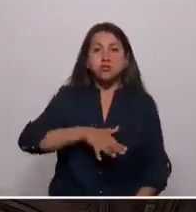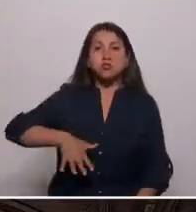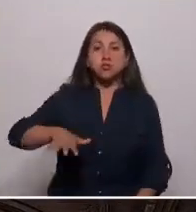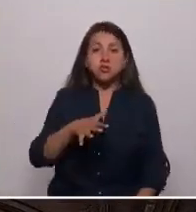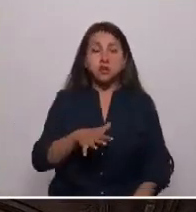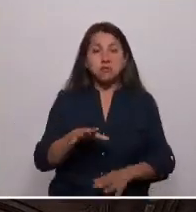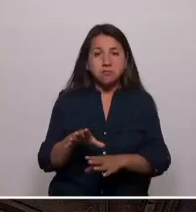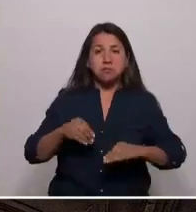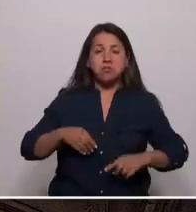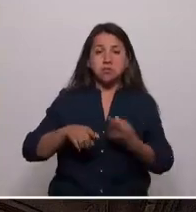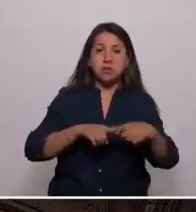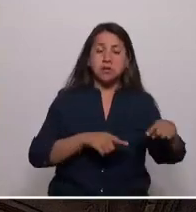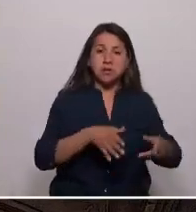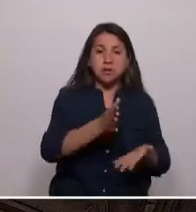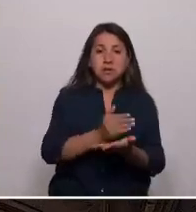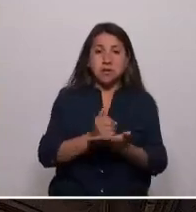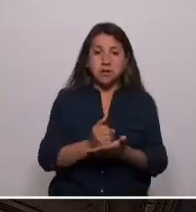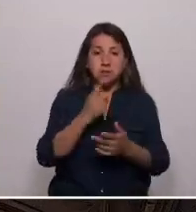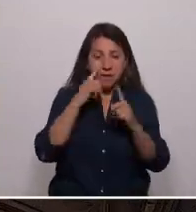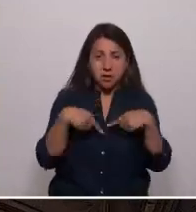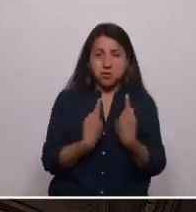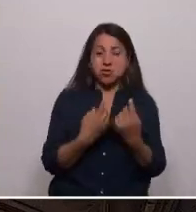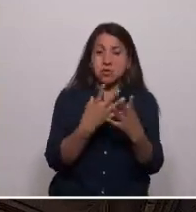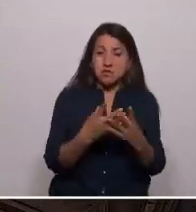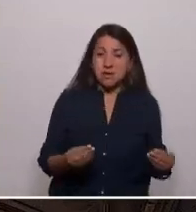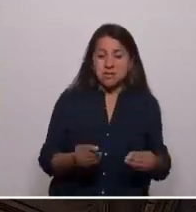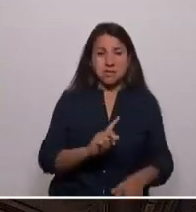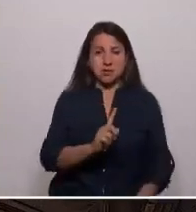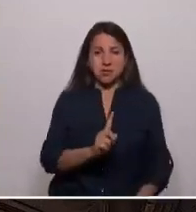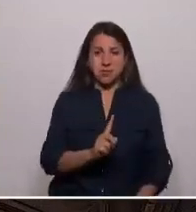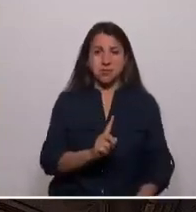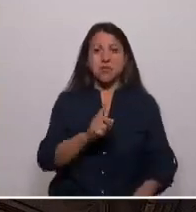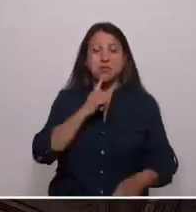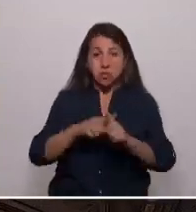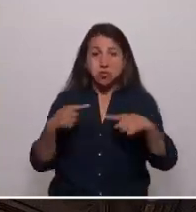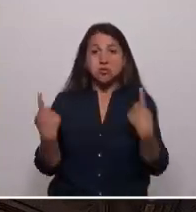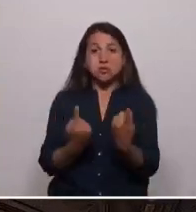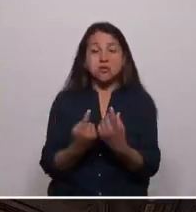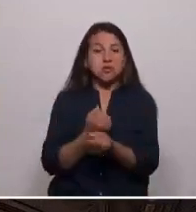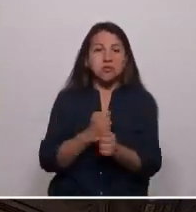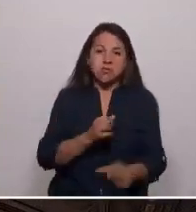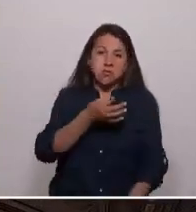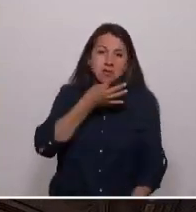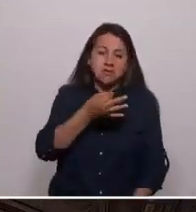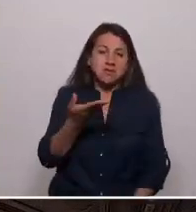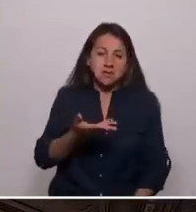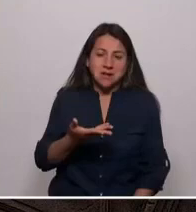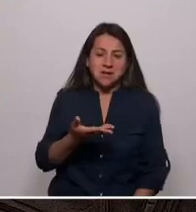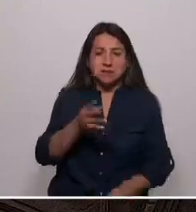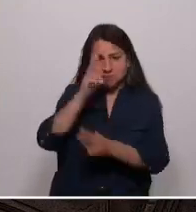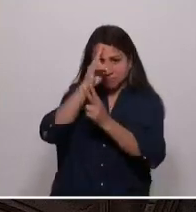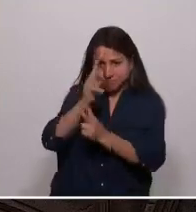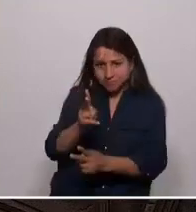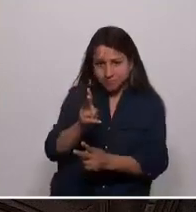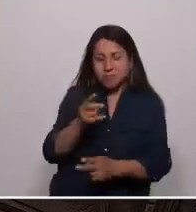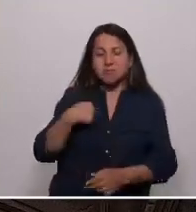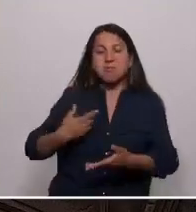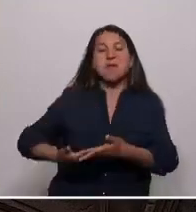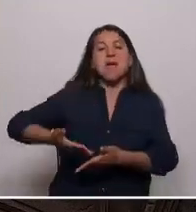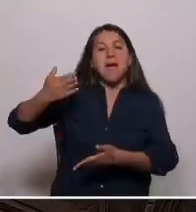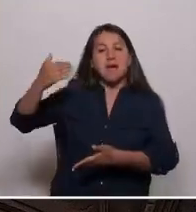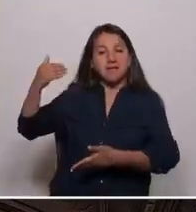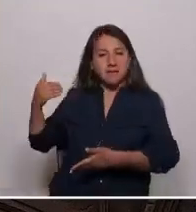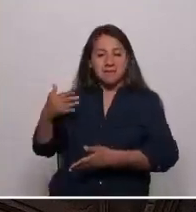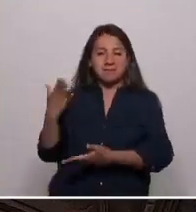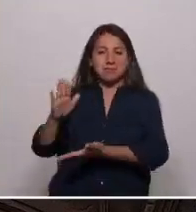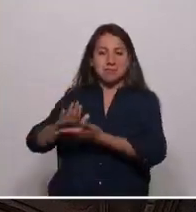distintas estrategias para no desaparecer. En este contexto no puedo obviar un humilde homenaje que debo a mis antepasados,